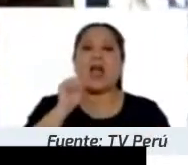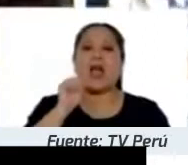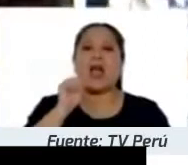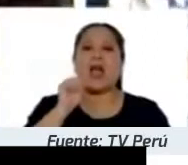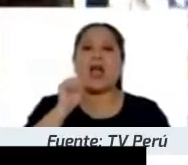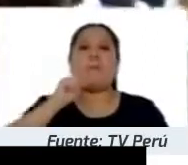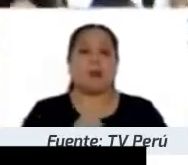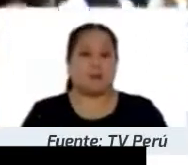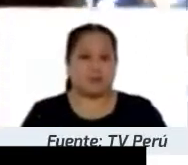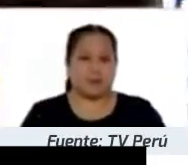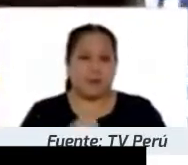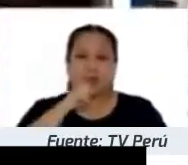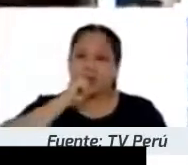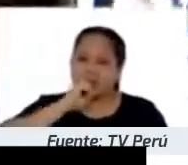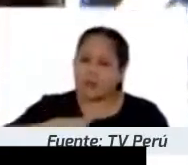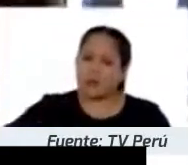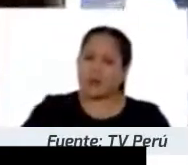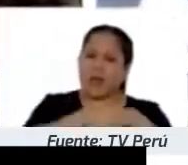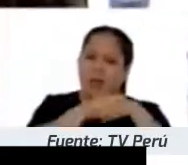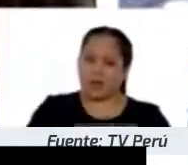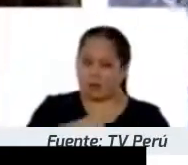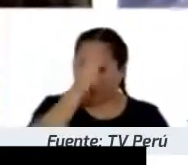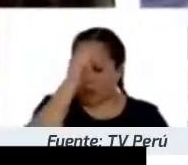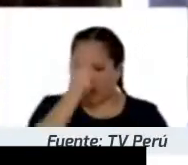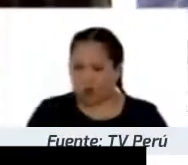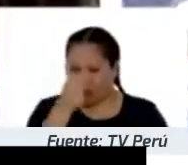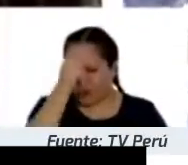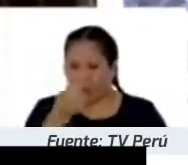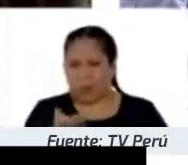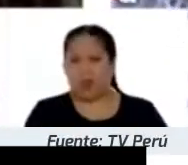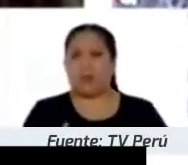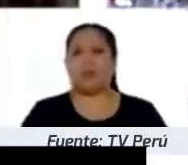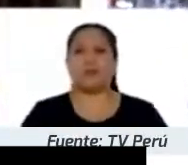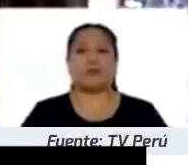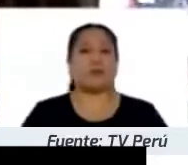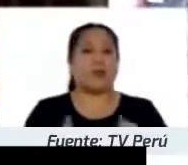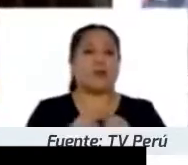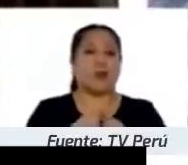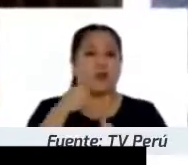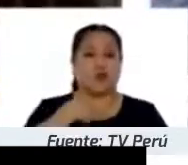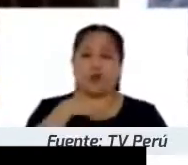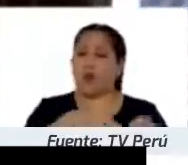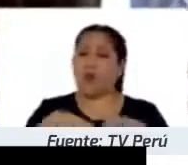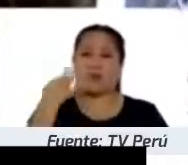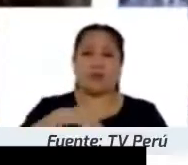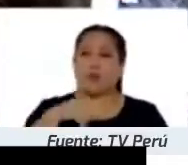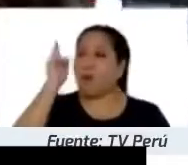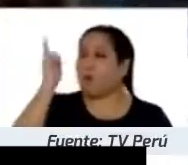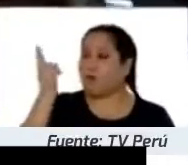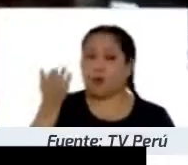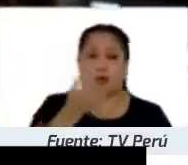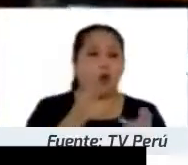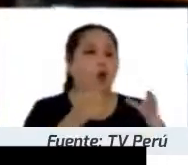expresar mi saludo y mi reconocimiento, así como lo hago siempre, a los maestros y a los